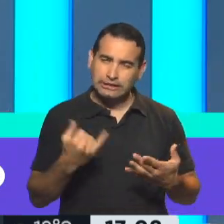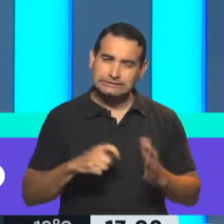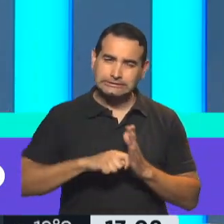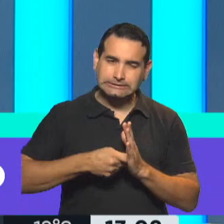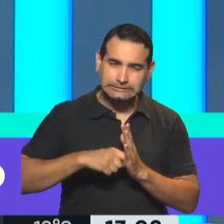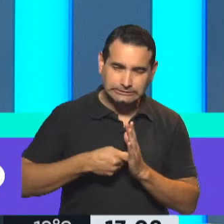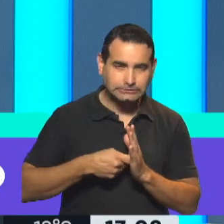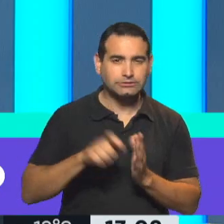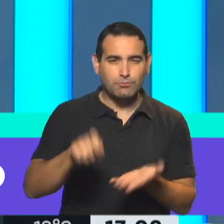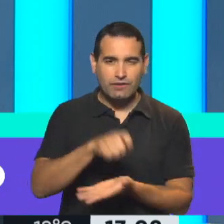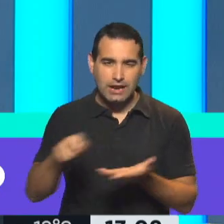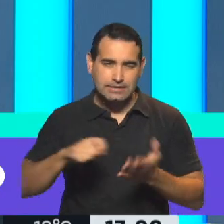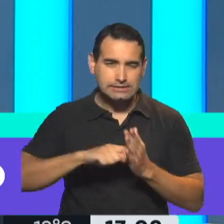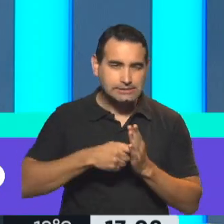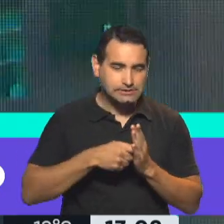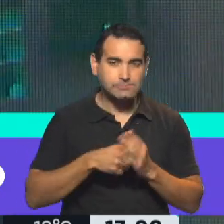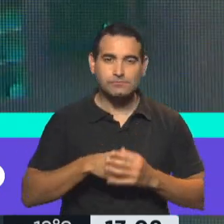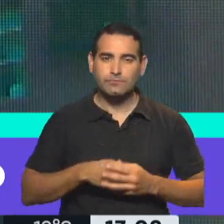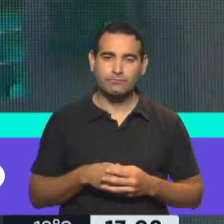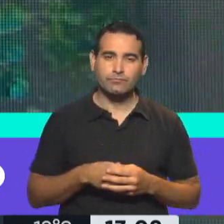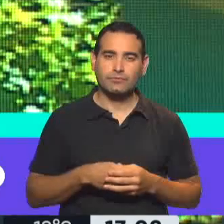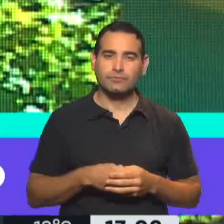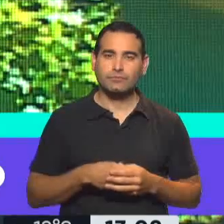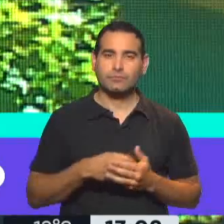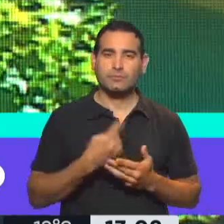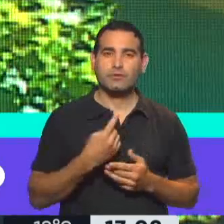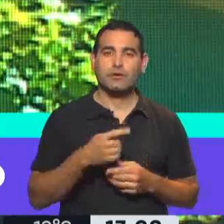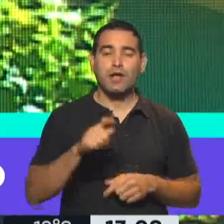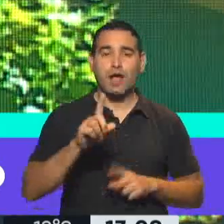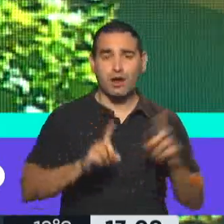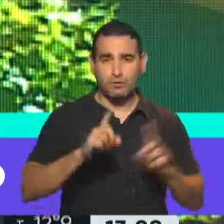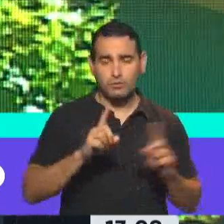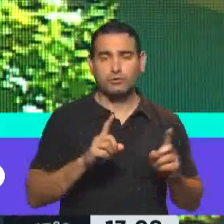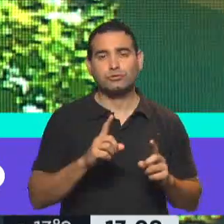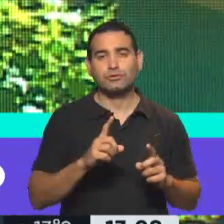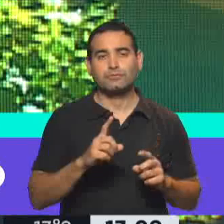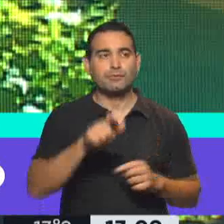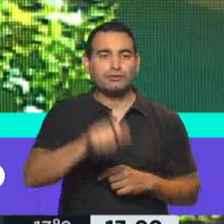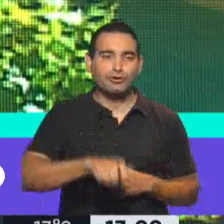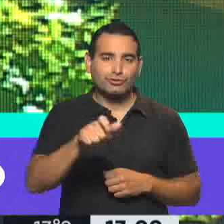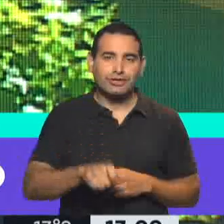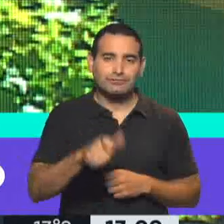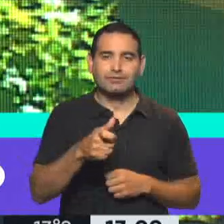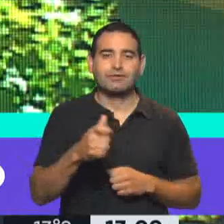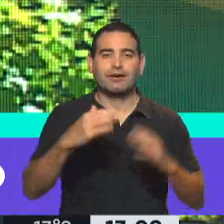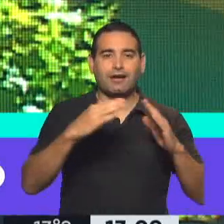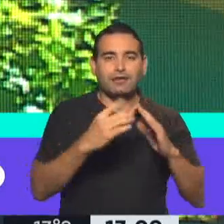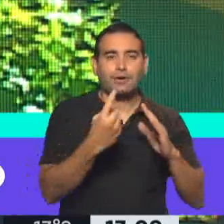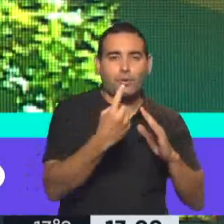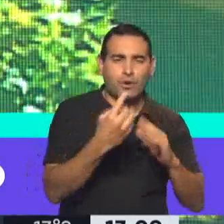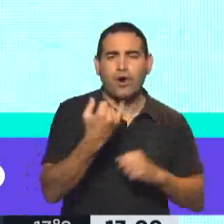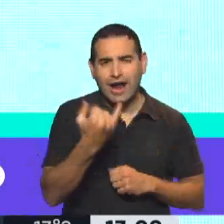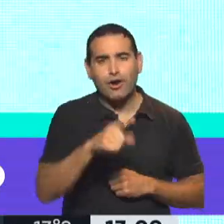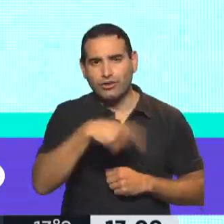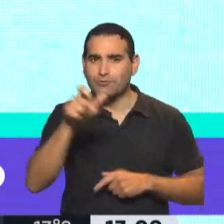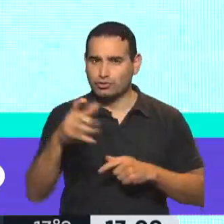combinada y especulación hablamos de los que especulan con no de aquel que tiene un inmueble y alquila sino que hay